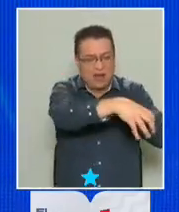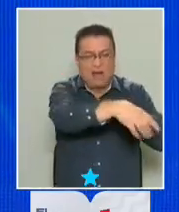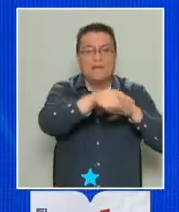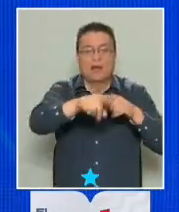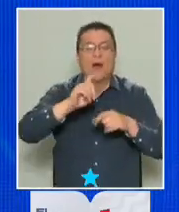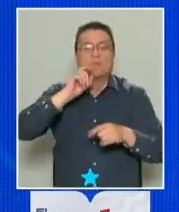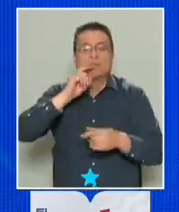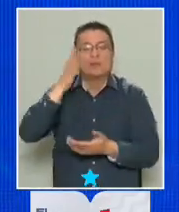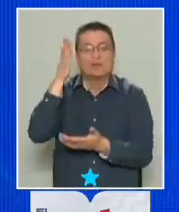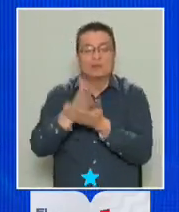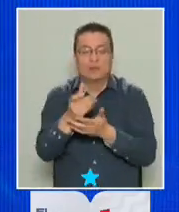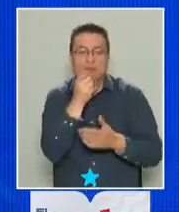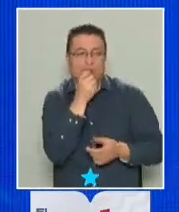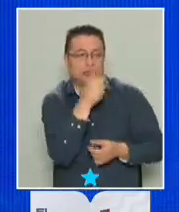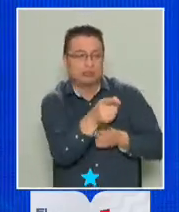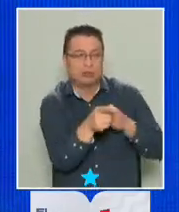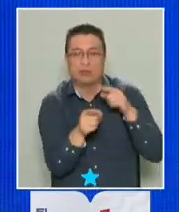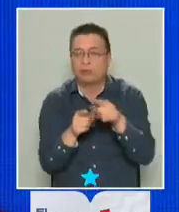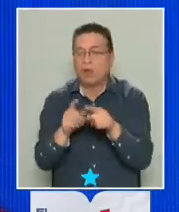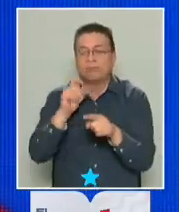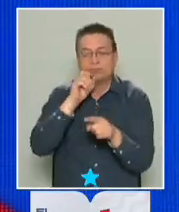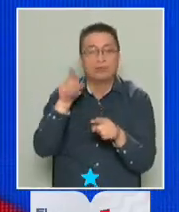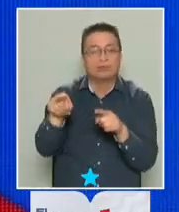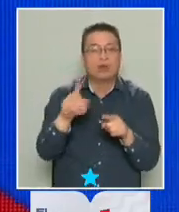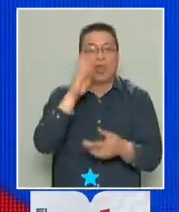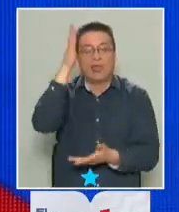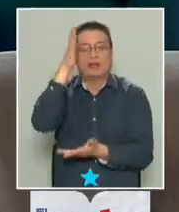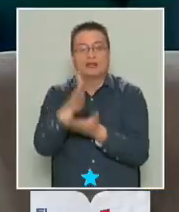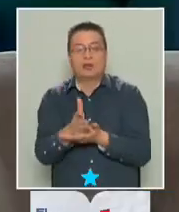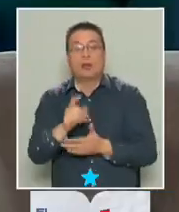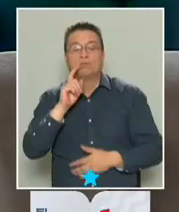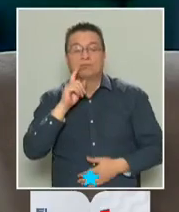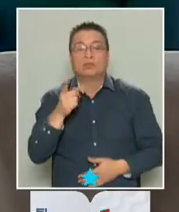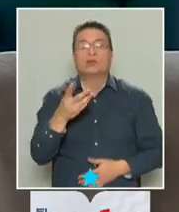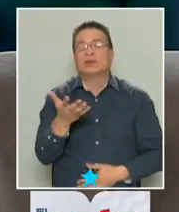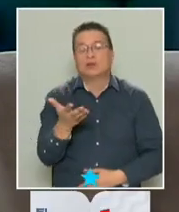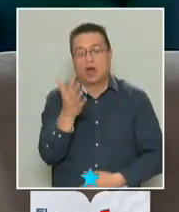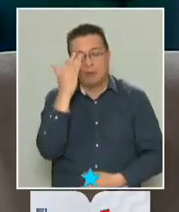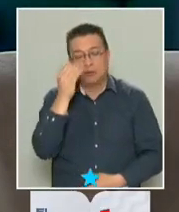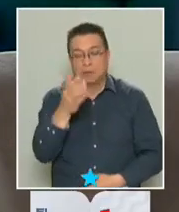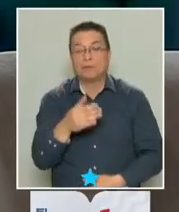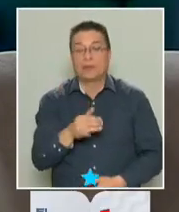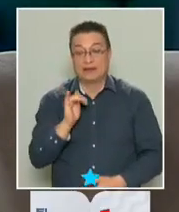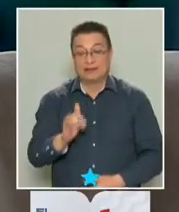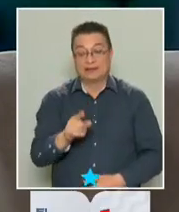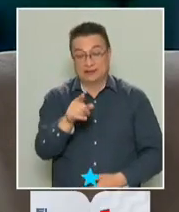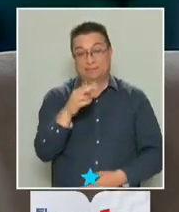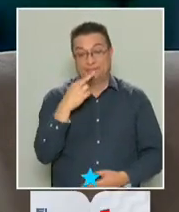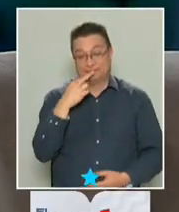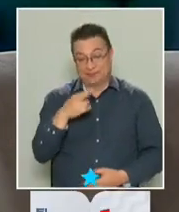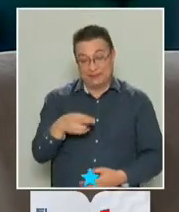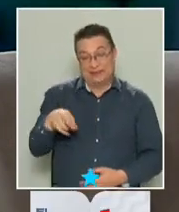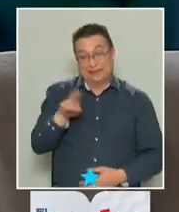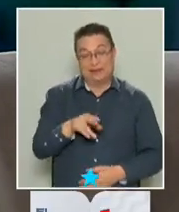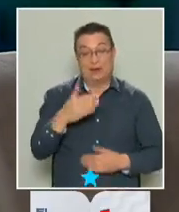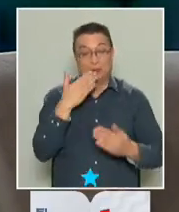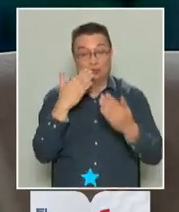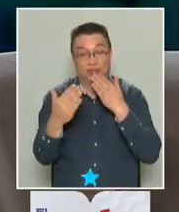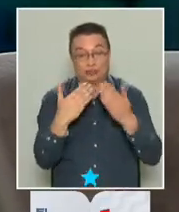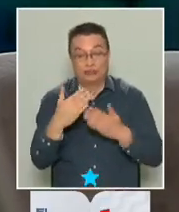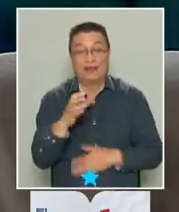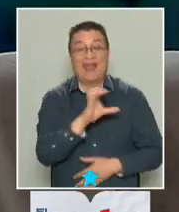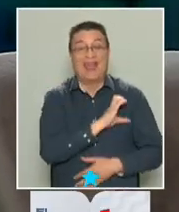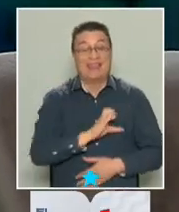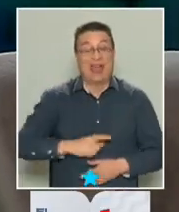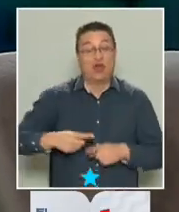lo que son las impugnaciones el dirimir una mirada y yo creo que es retomando la conversación sobre el estado